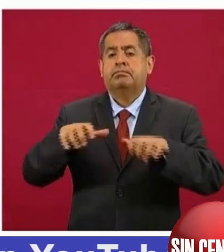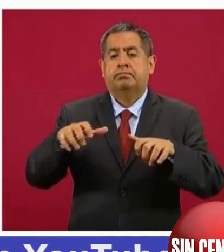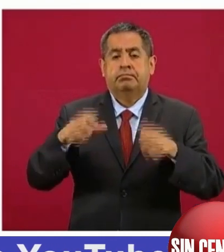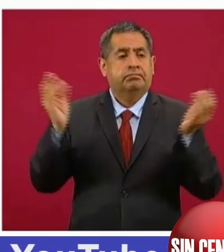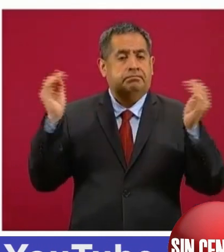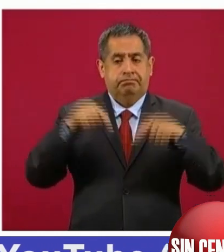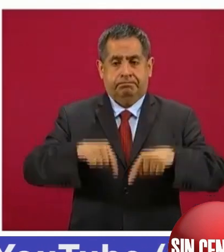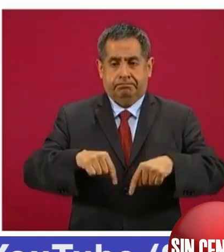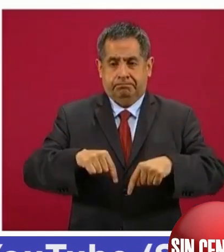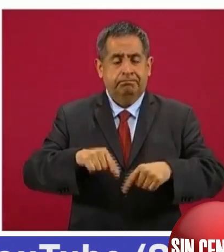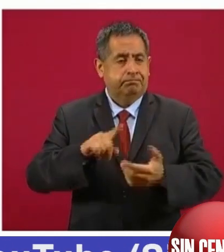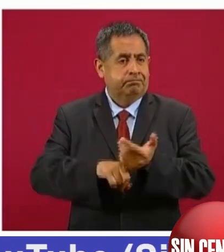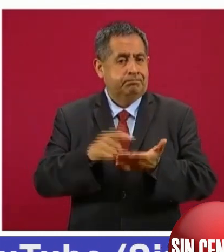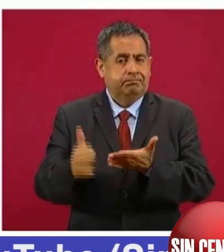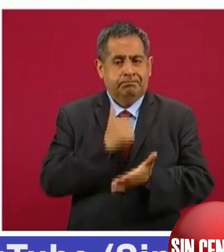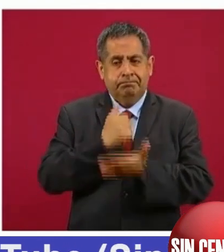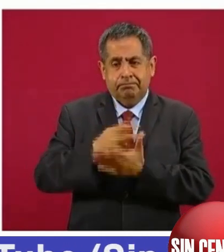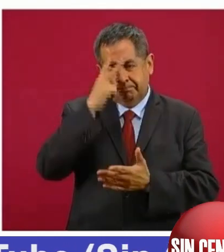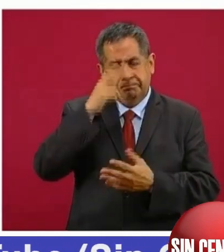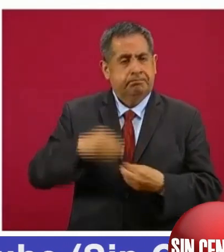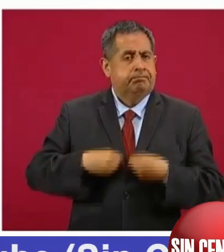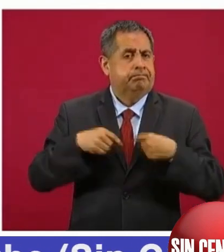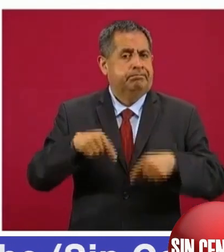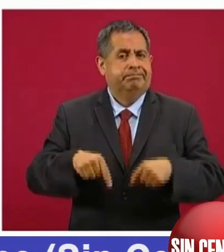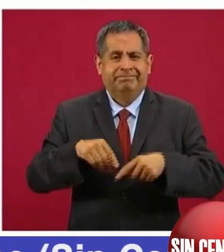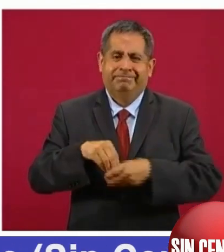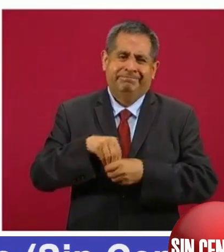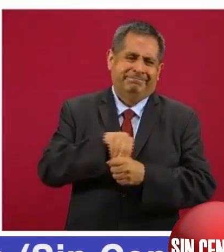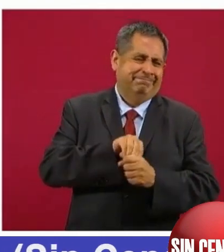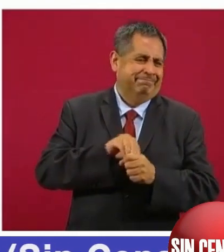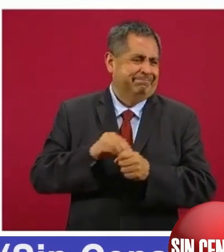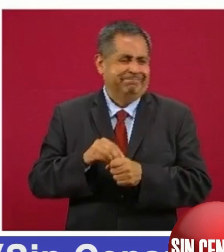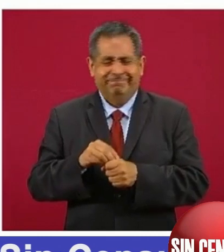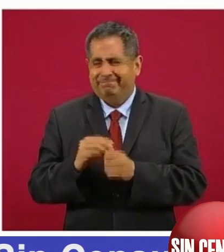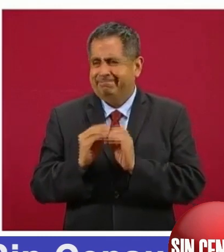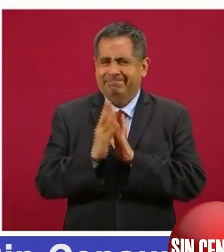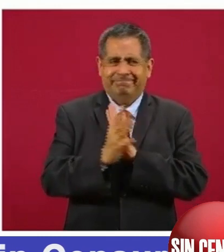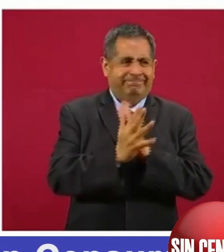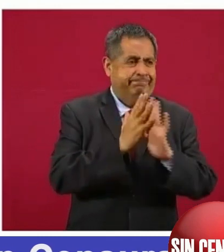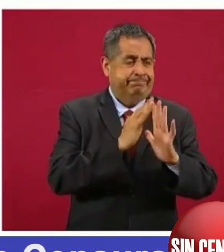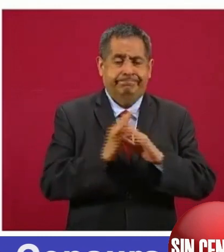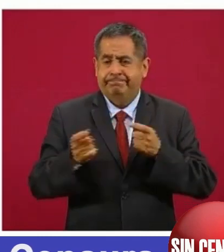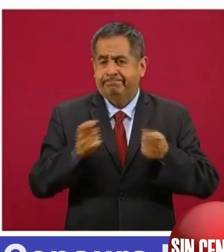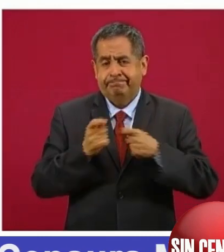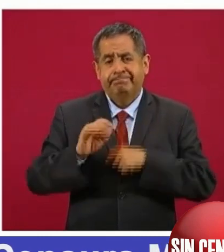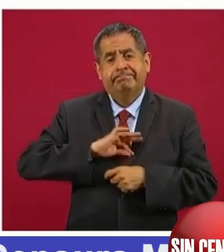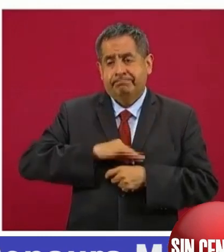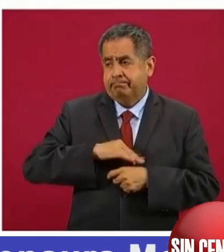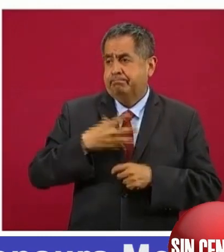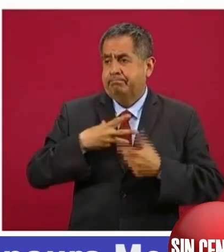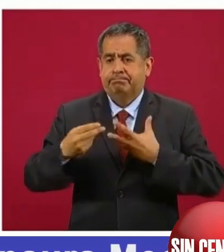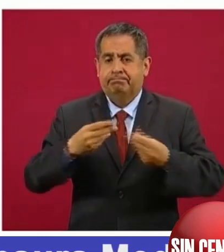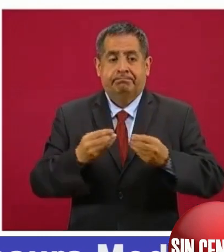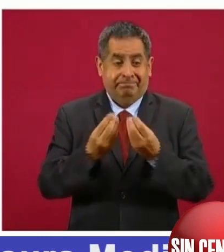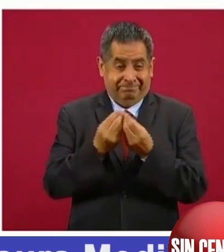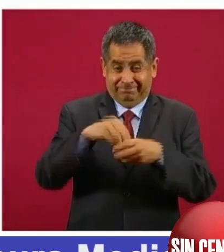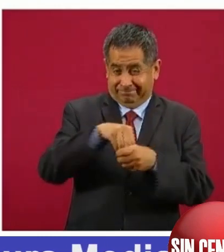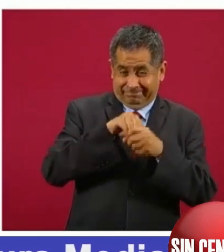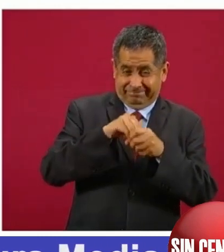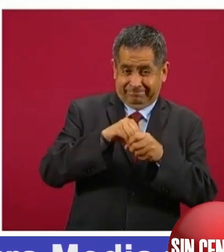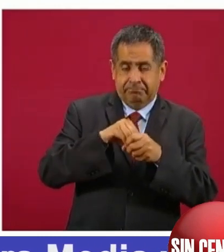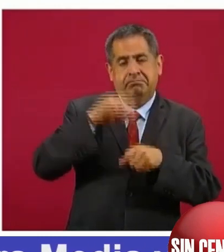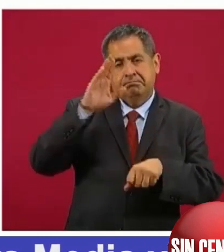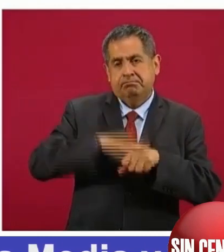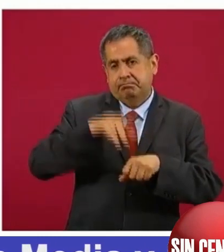reside en la zona metropolitana del Valle de México, y eso hace más difícil el control epidémico. Entre mayor densidad poblacional, mayor